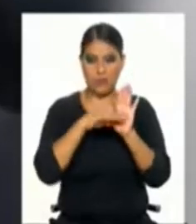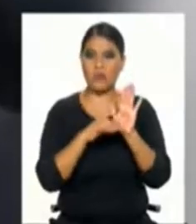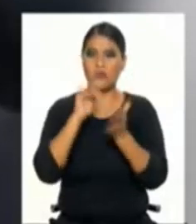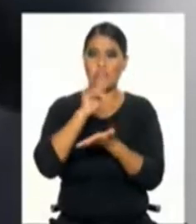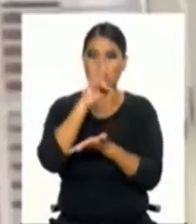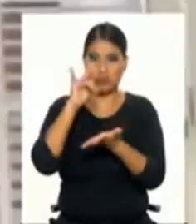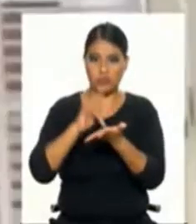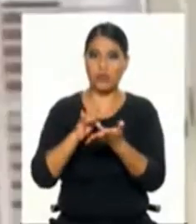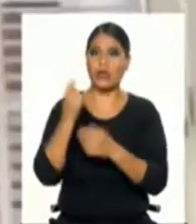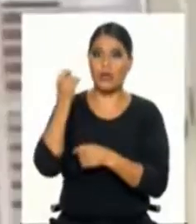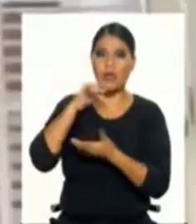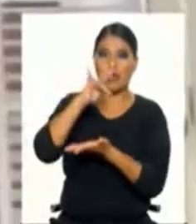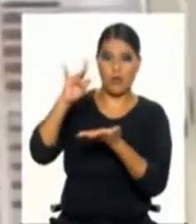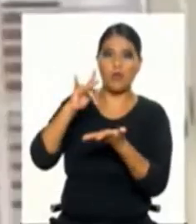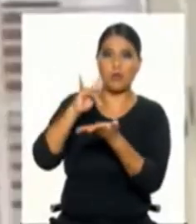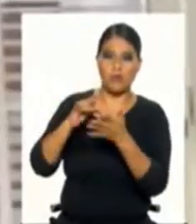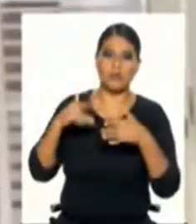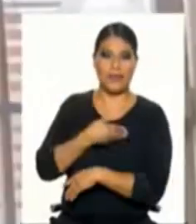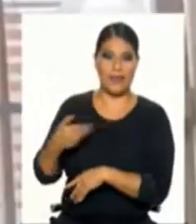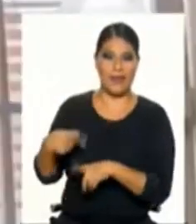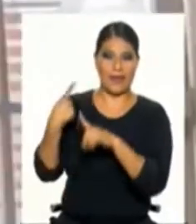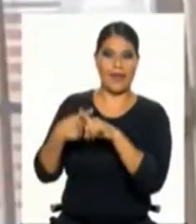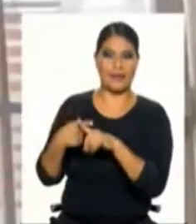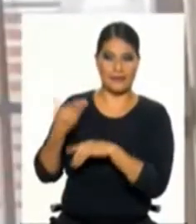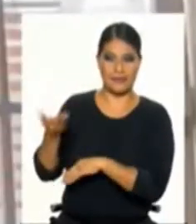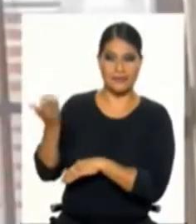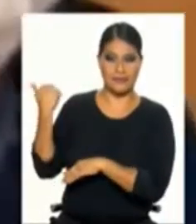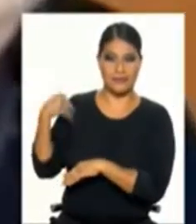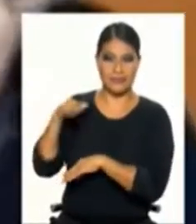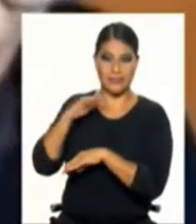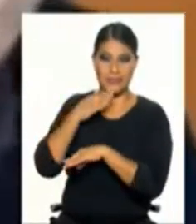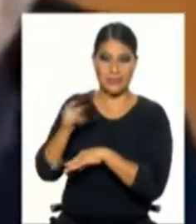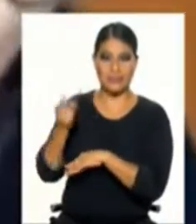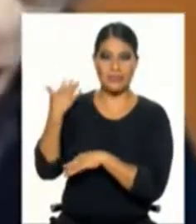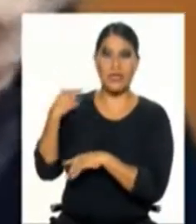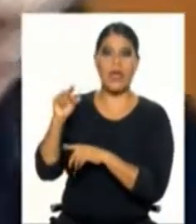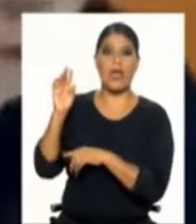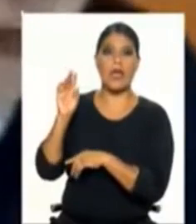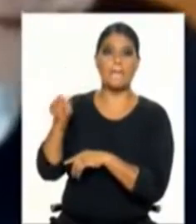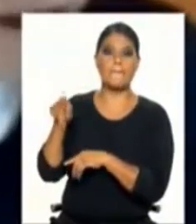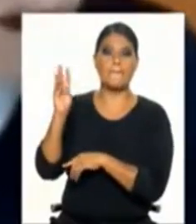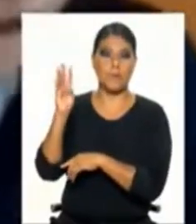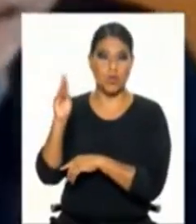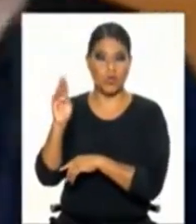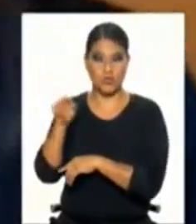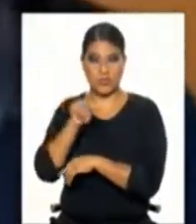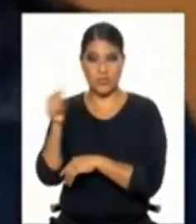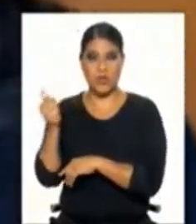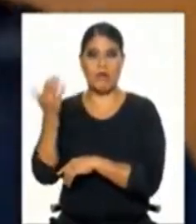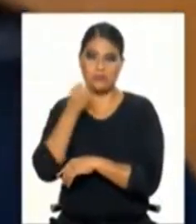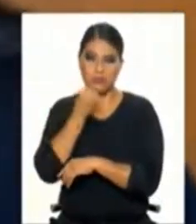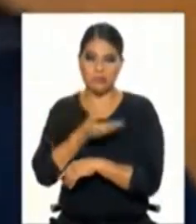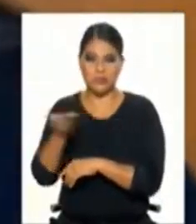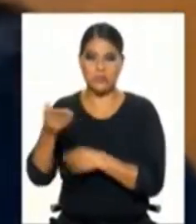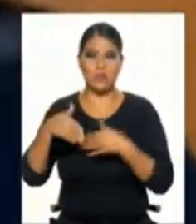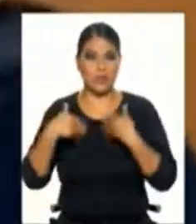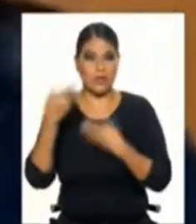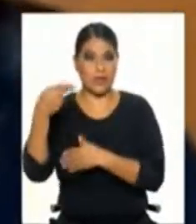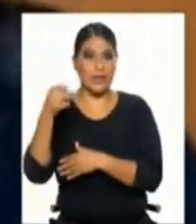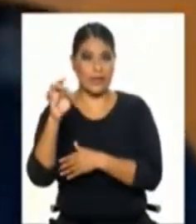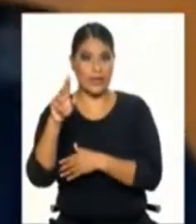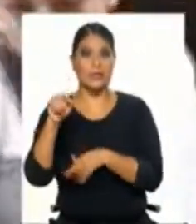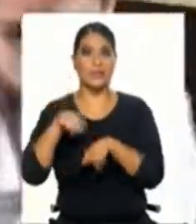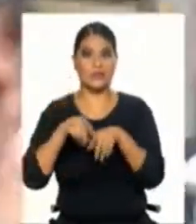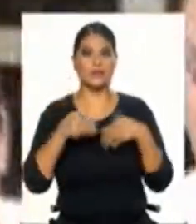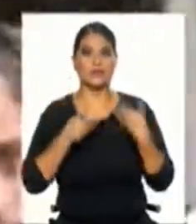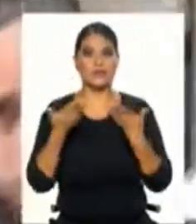tal modo que... Pero la localización sí es posible. Bueno, amigos, ¿tú qué opinas? La señora Nadine Heredia está... ¿malita de salud o